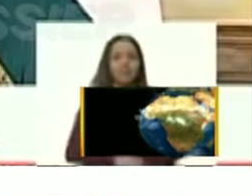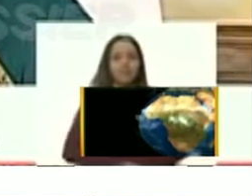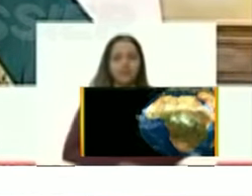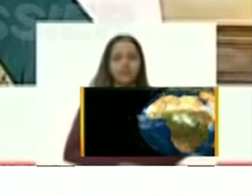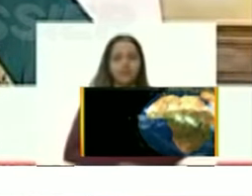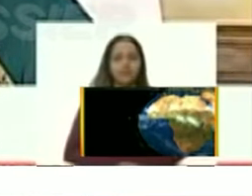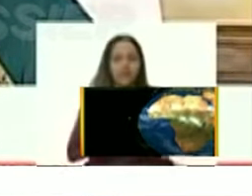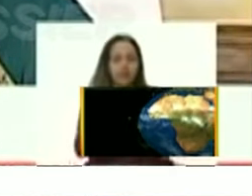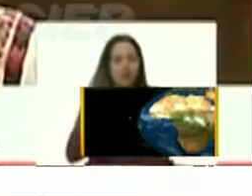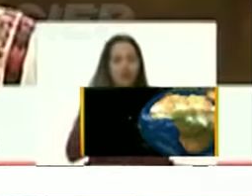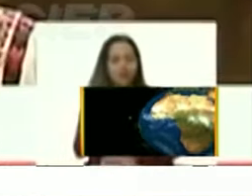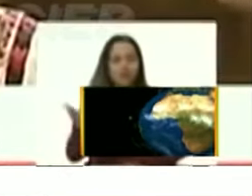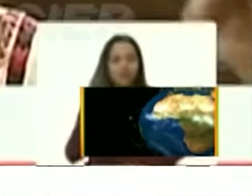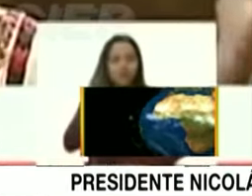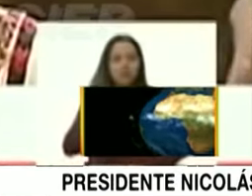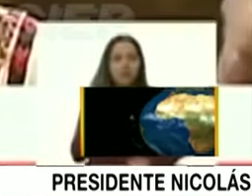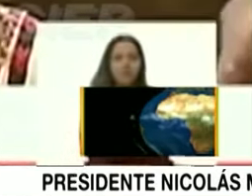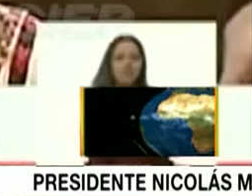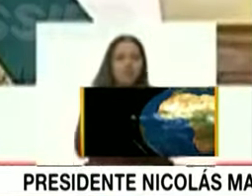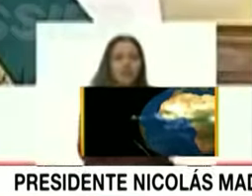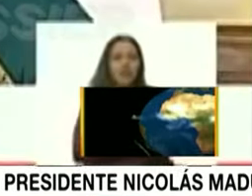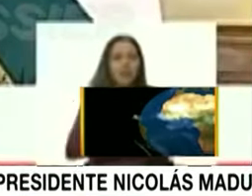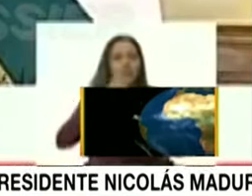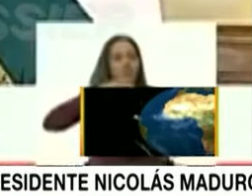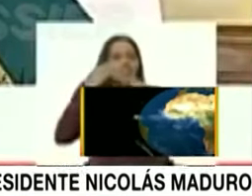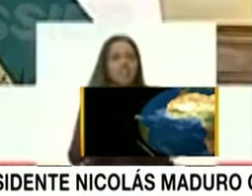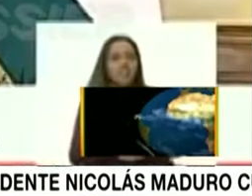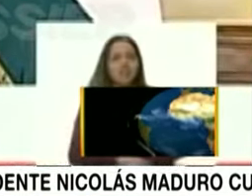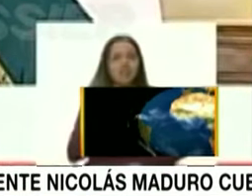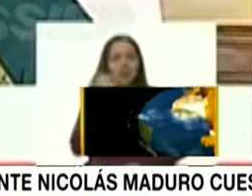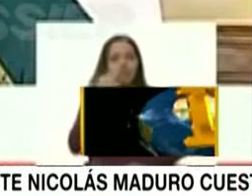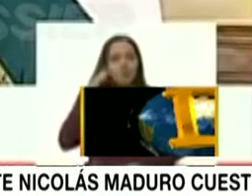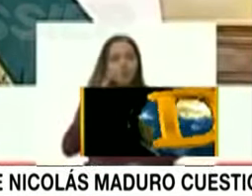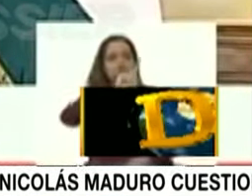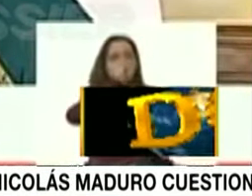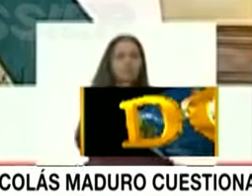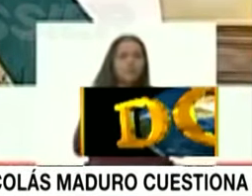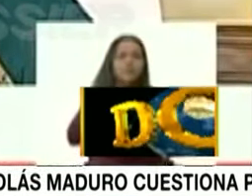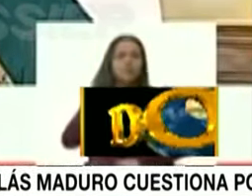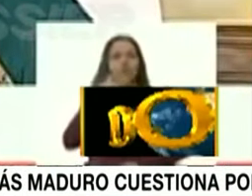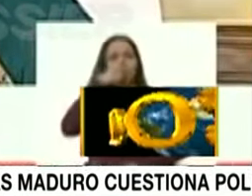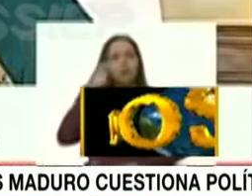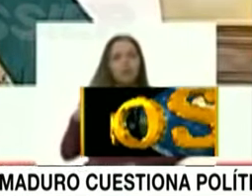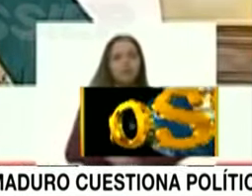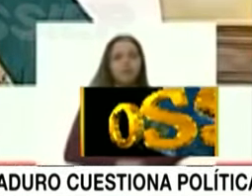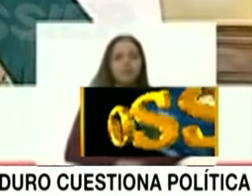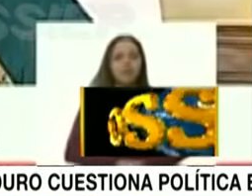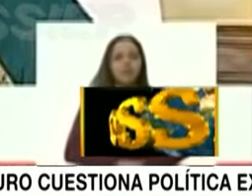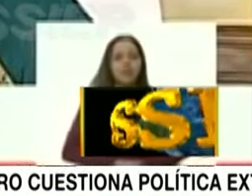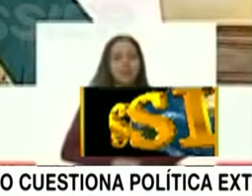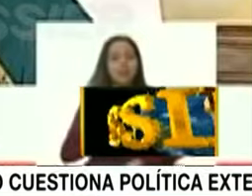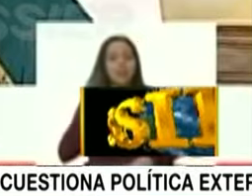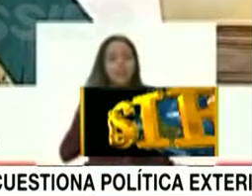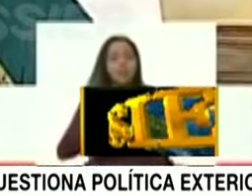usted nuestro abrazo de hermanos verdaderos y el compromiso absoluto de nuestro pueblo con la causa del